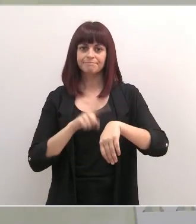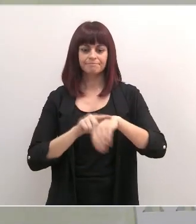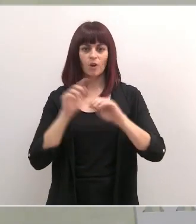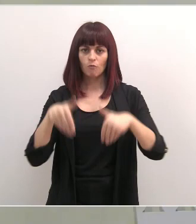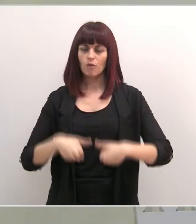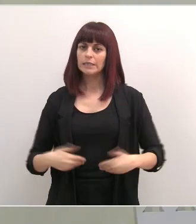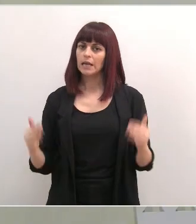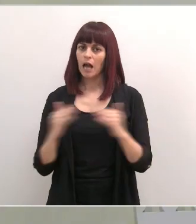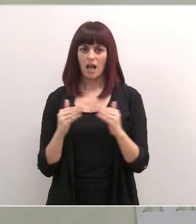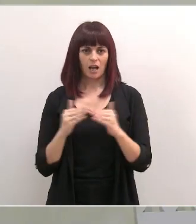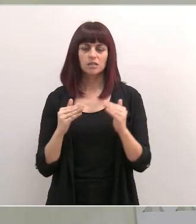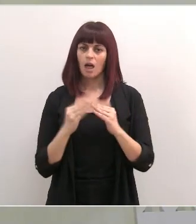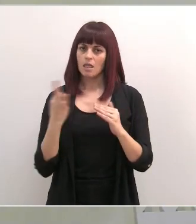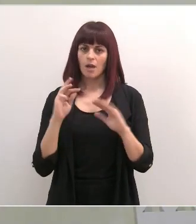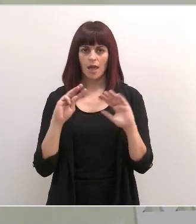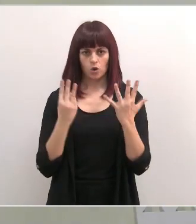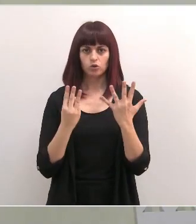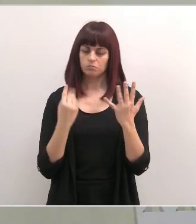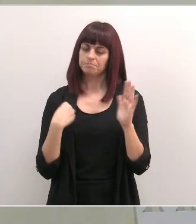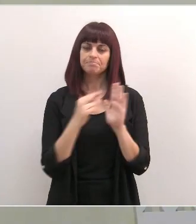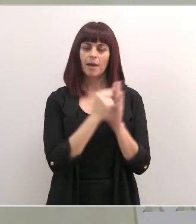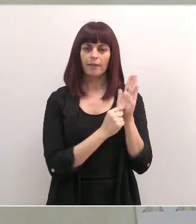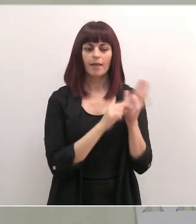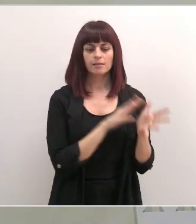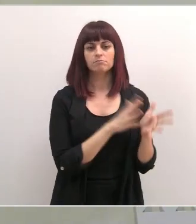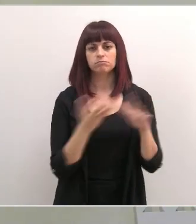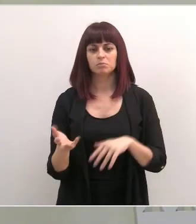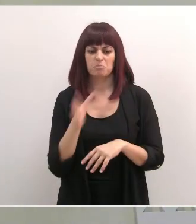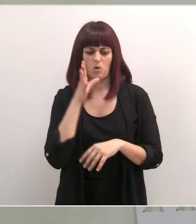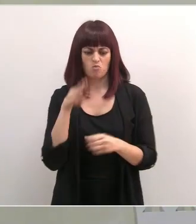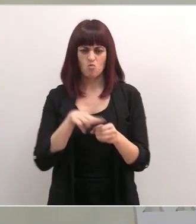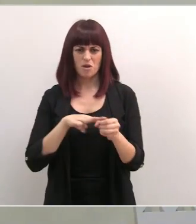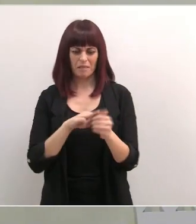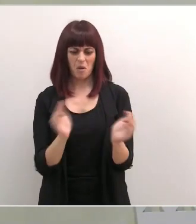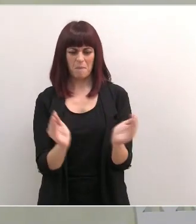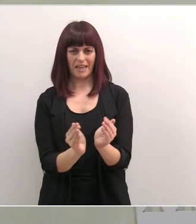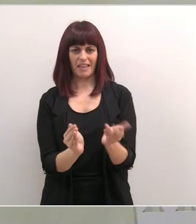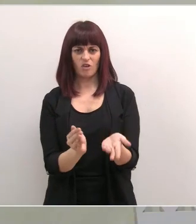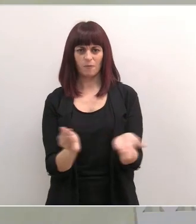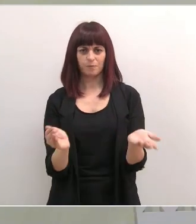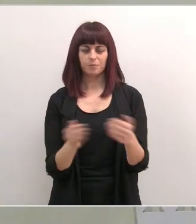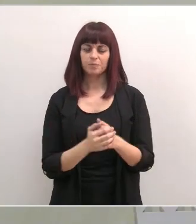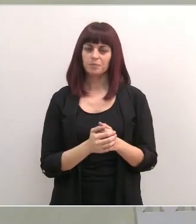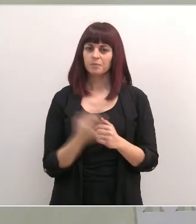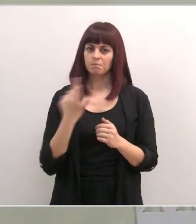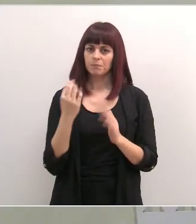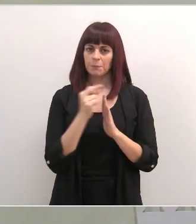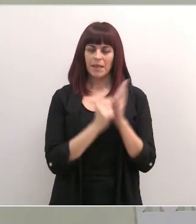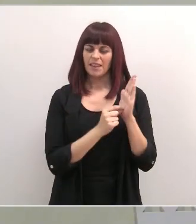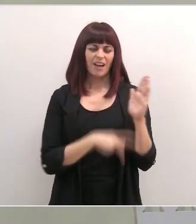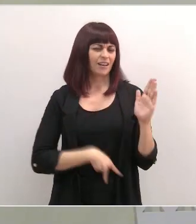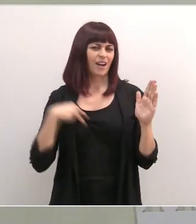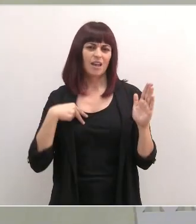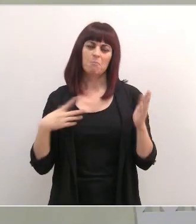tanta afectación, tanta regional, que yo creo que estas medidas, dejar un municipio tan pequeño con una tal, yo creo que son medidas ya de carácter